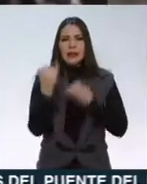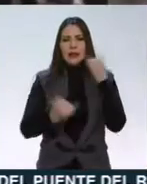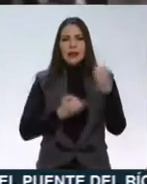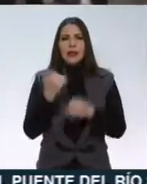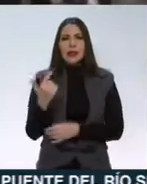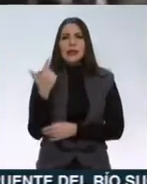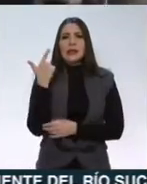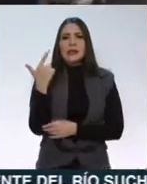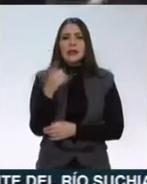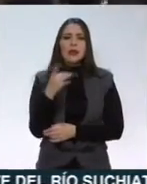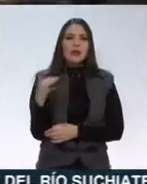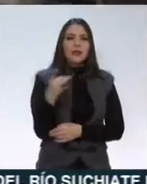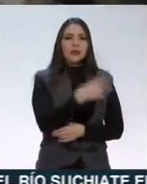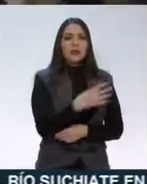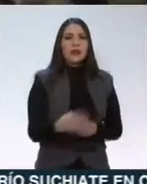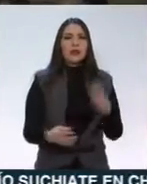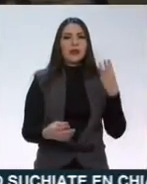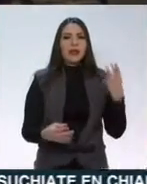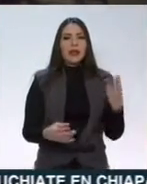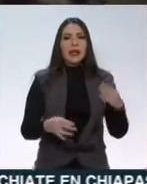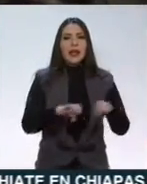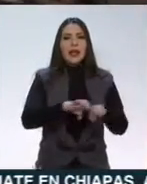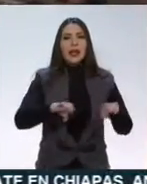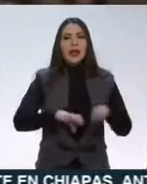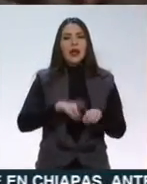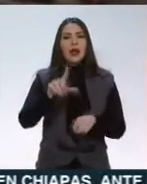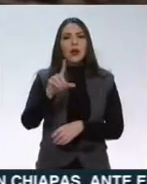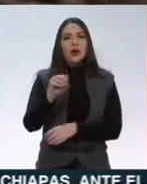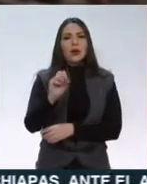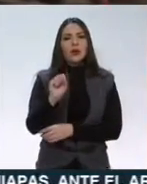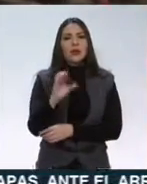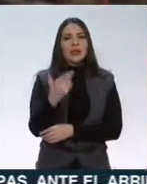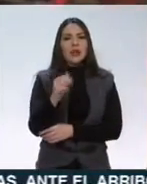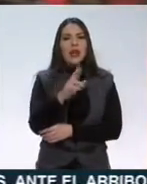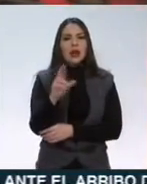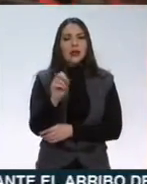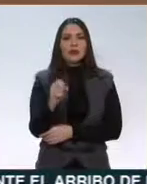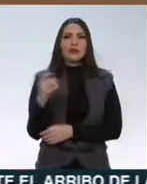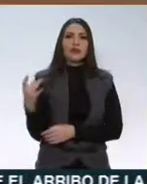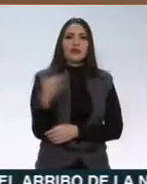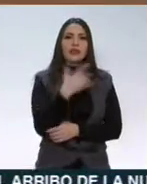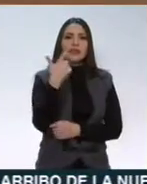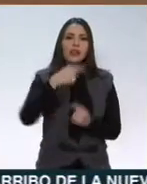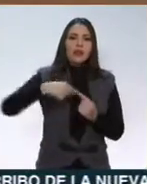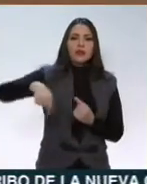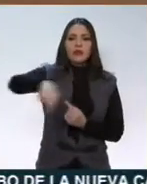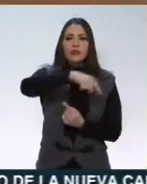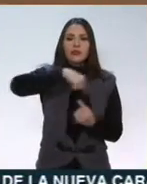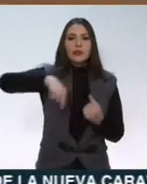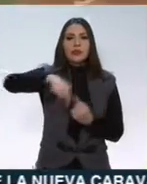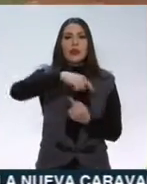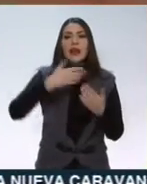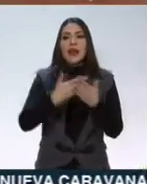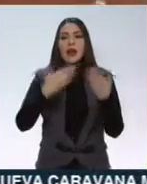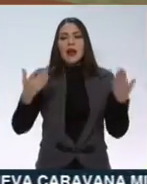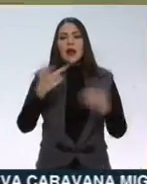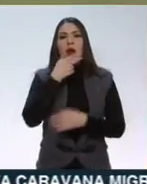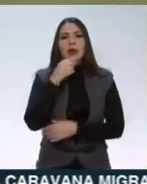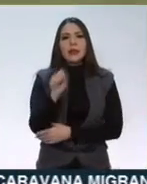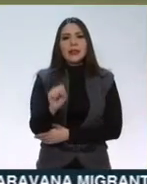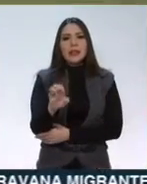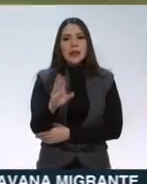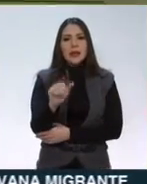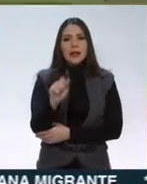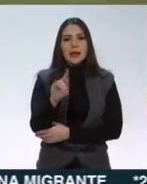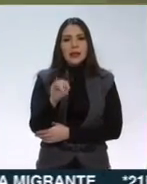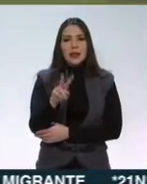7 carreras a 3 a el equipo de los Charros de Jalisco. Este es Sebastián Valle, que cruje el madero y la bola